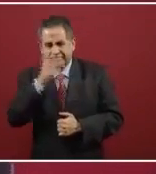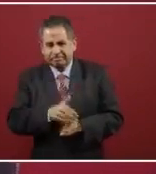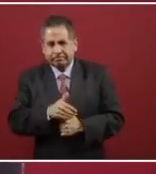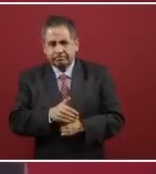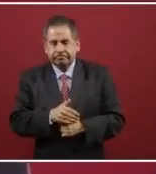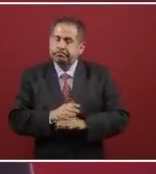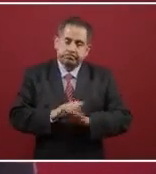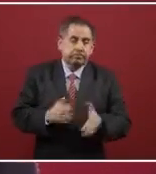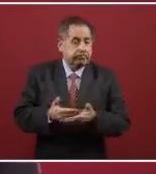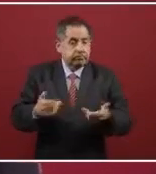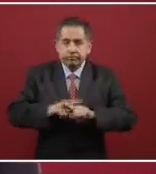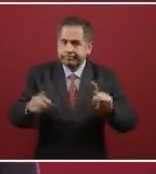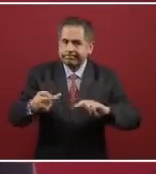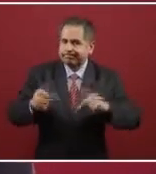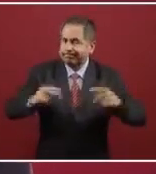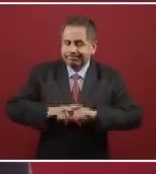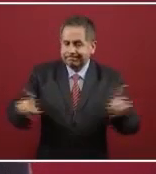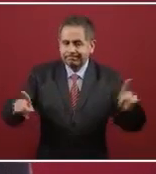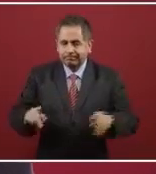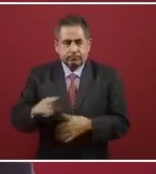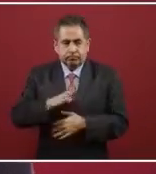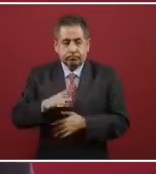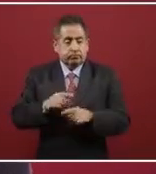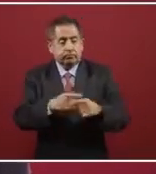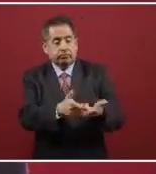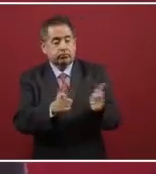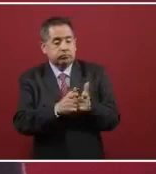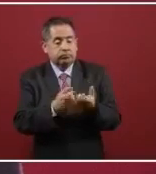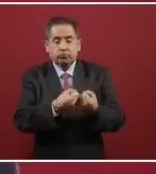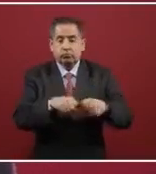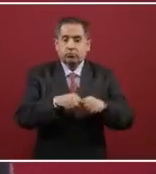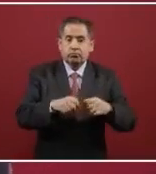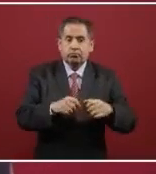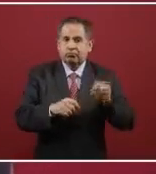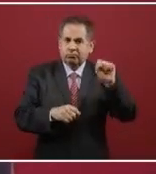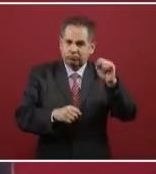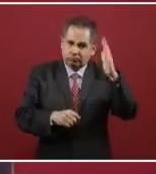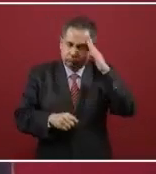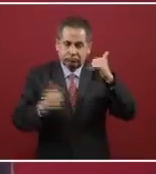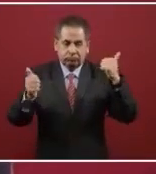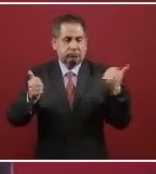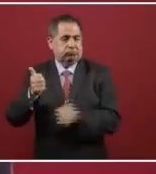Ya no es así. Ya no hay dirigentes